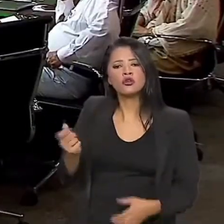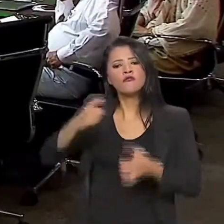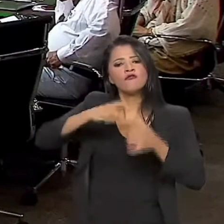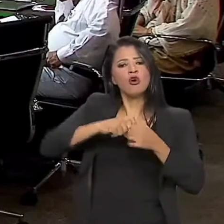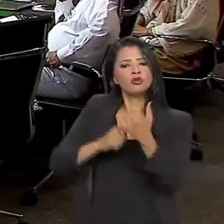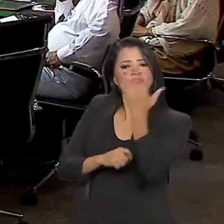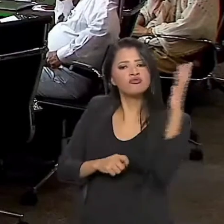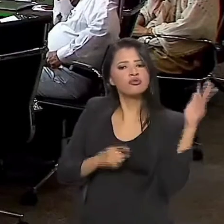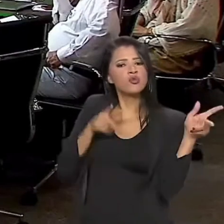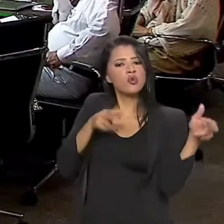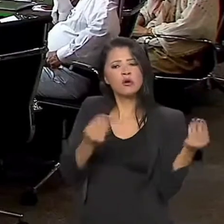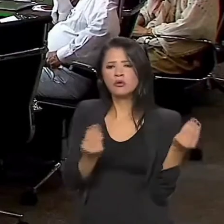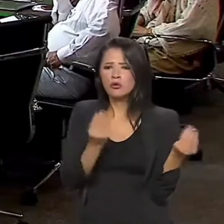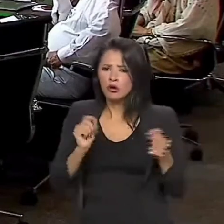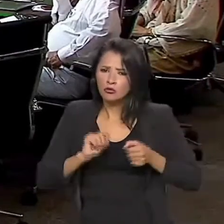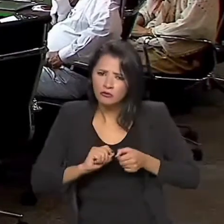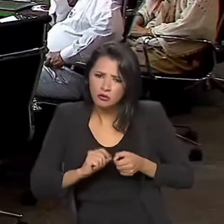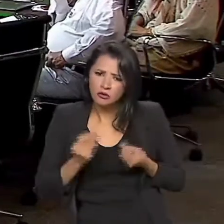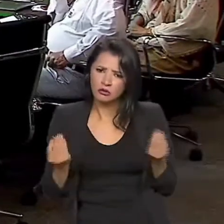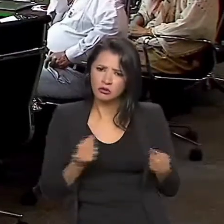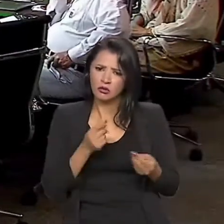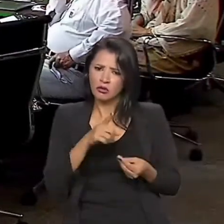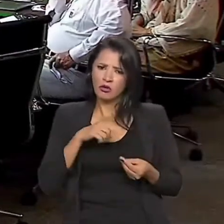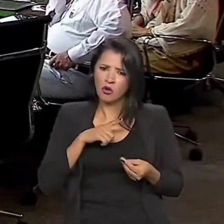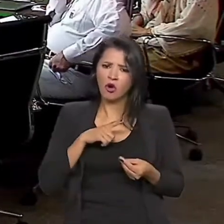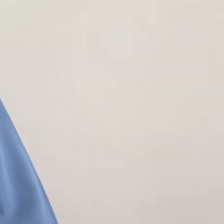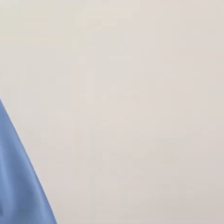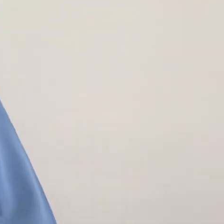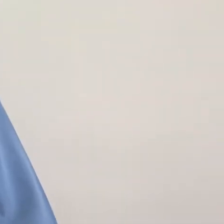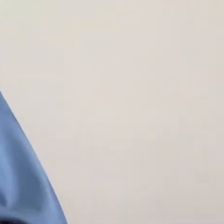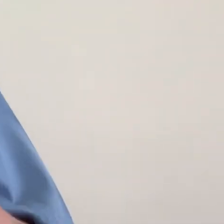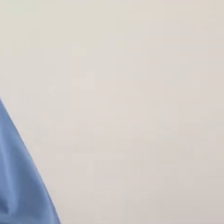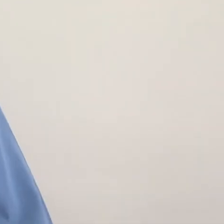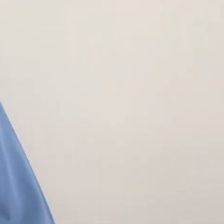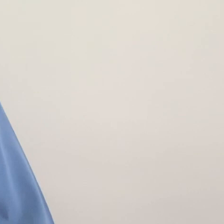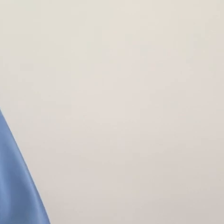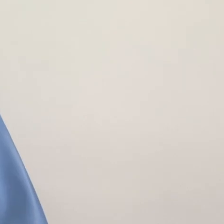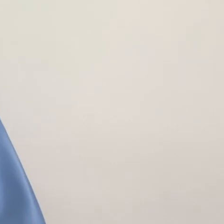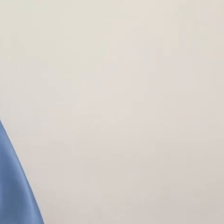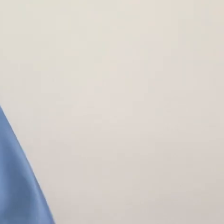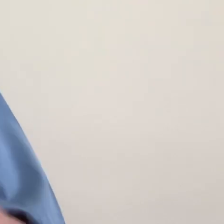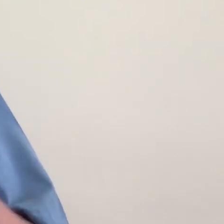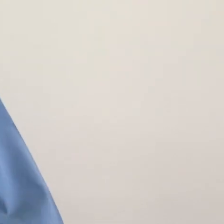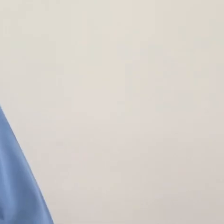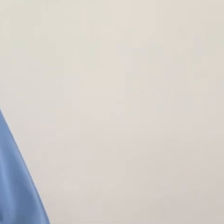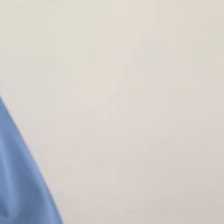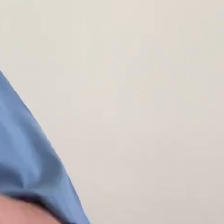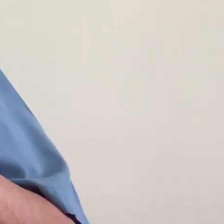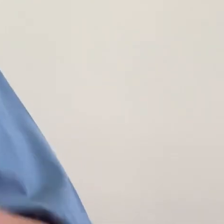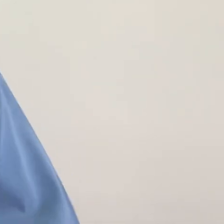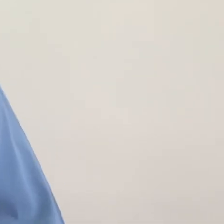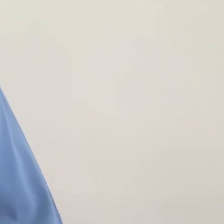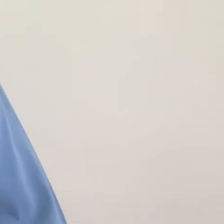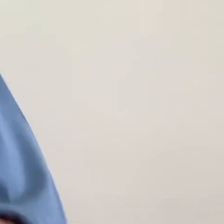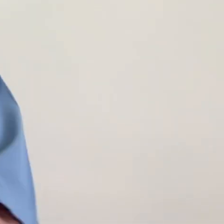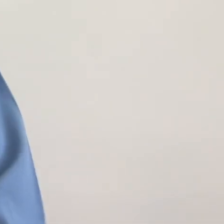que conformamos la Amazonía, que la compartimos y donde hay que contemplar el tema de los pueblos originarios con una visión